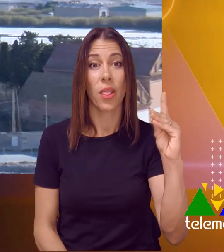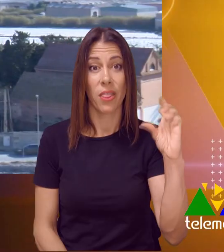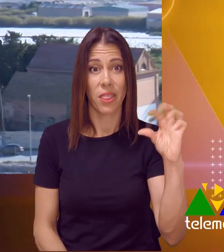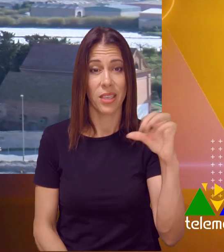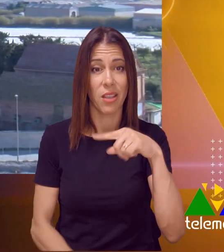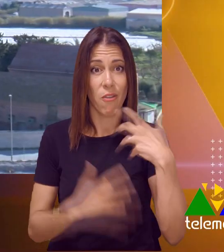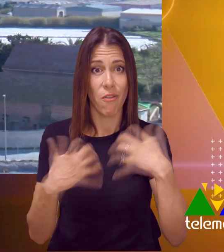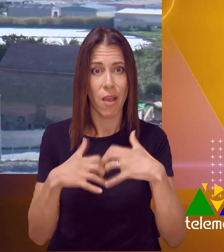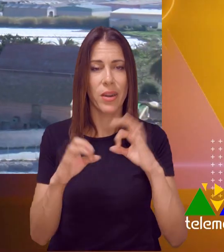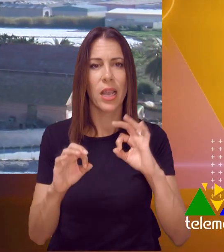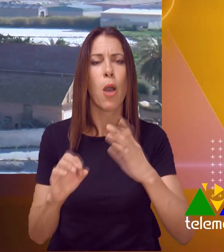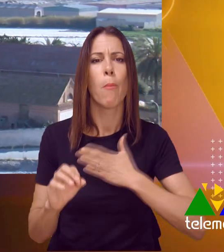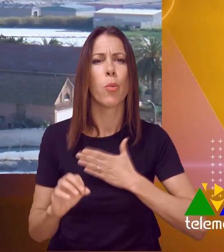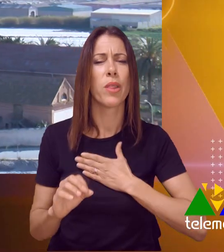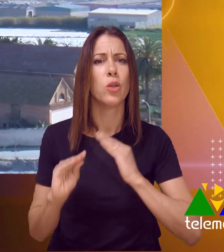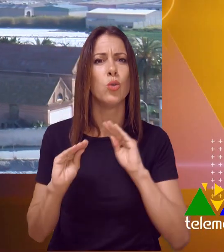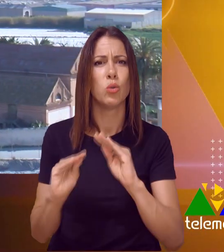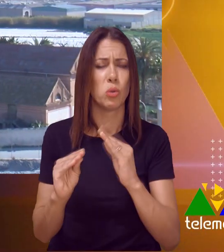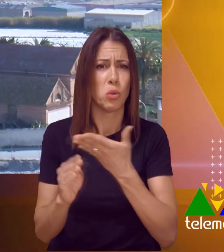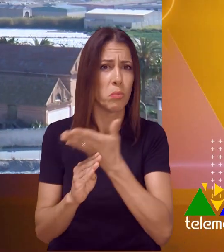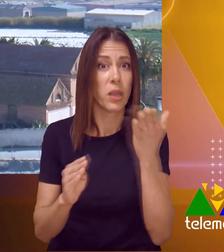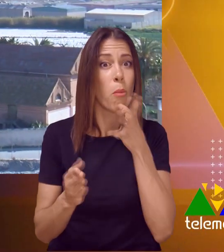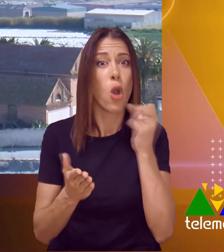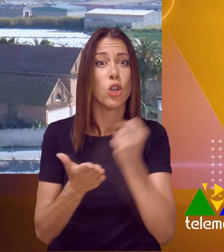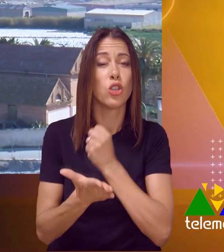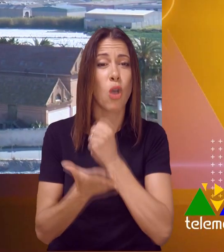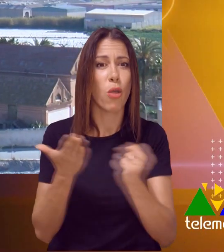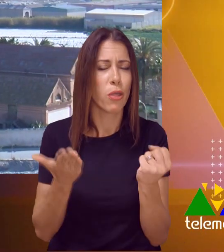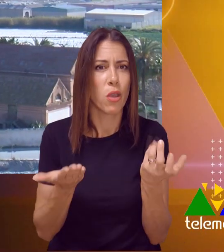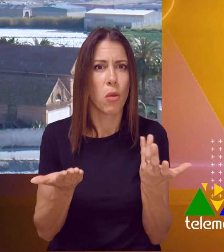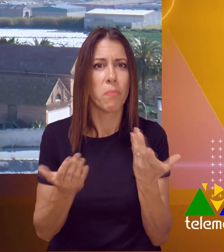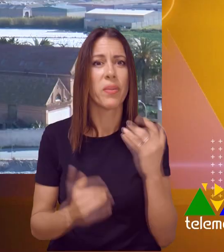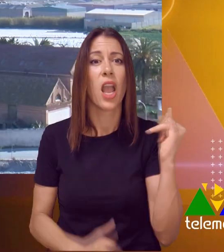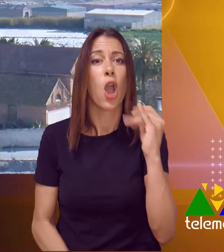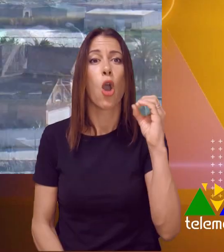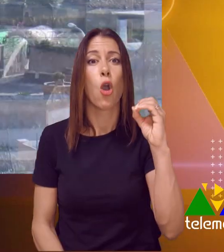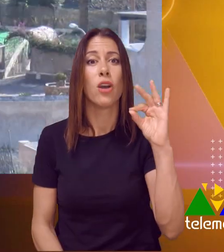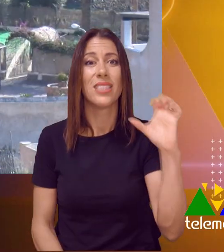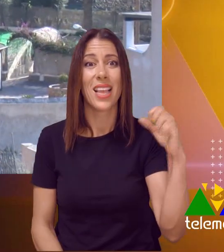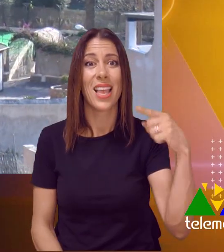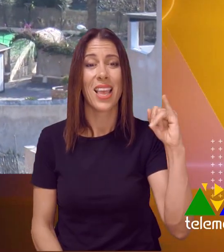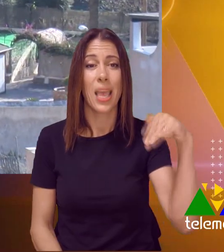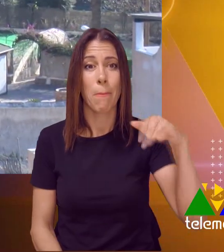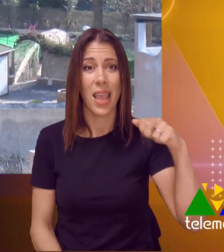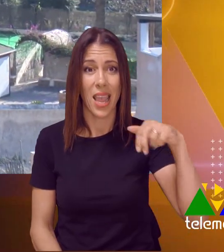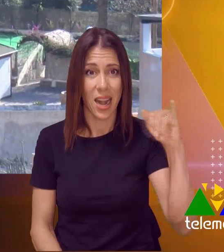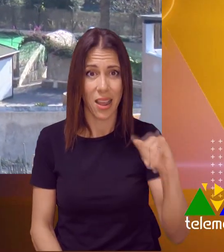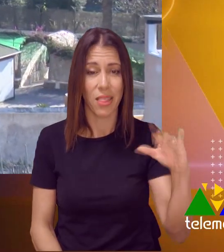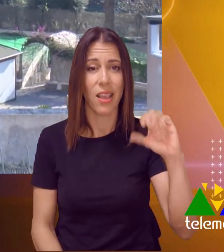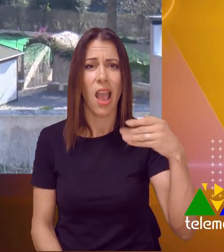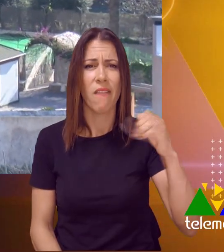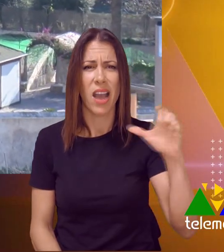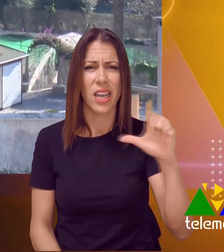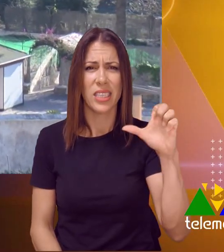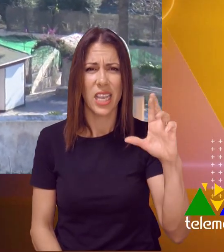fondo, que era propiedad, entre otros socios, de José Jiménez Caballero, don José Jiménez Caballero, como